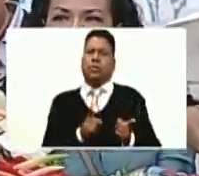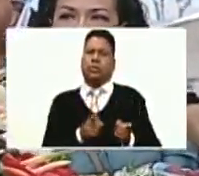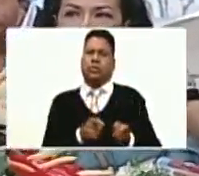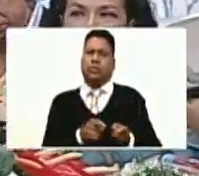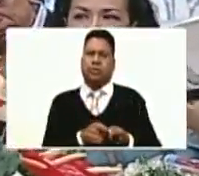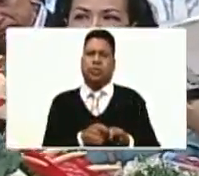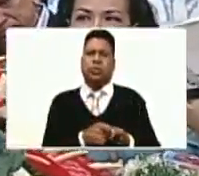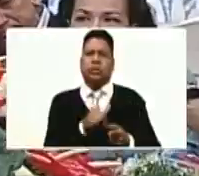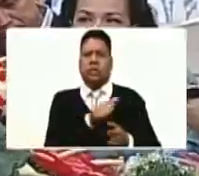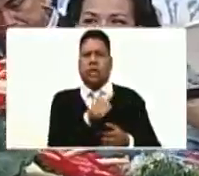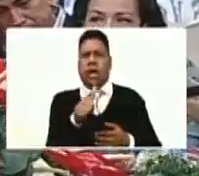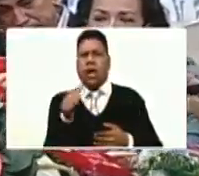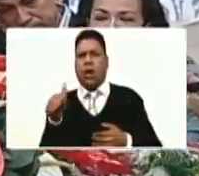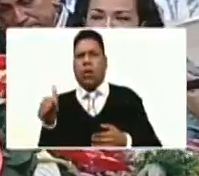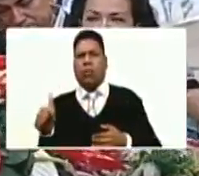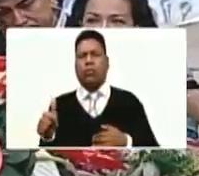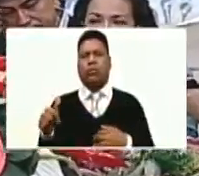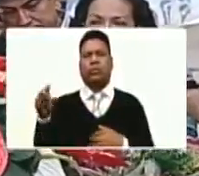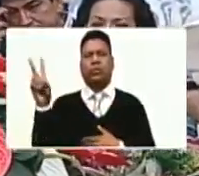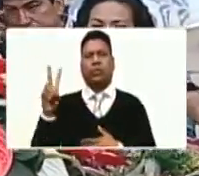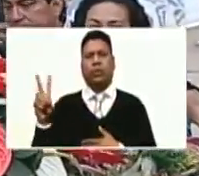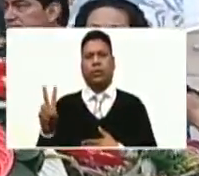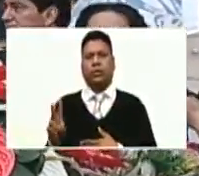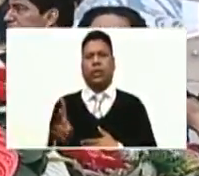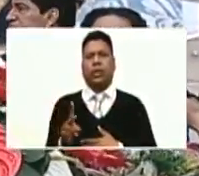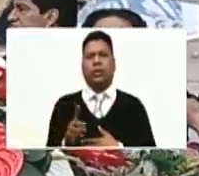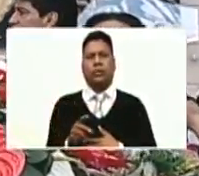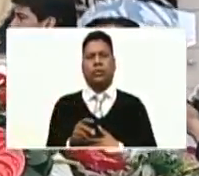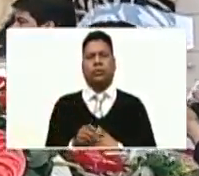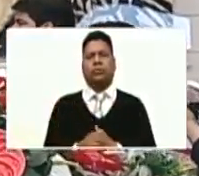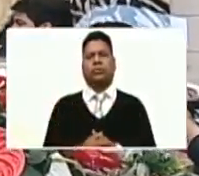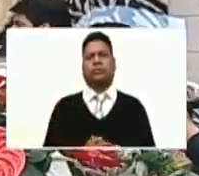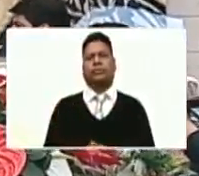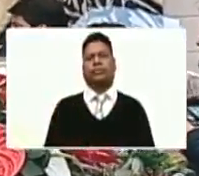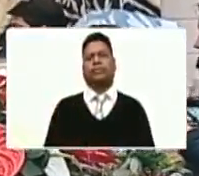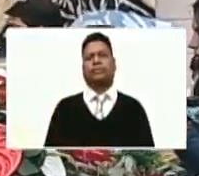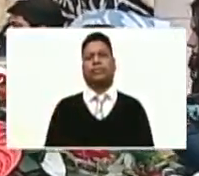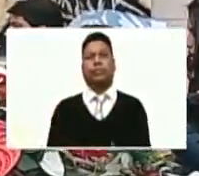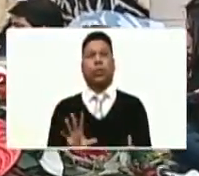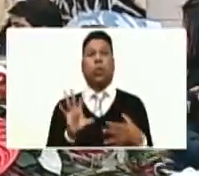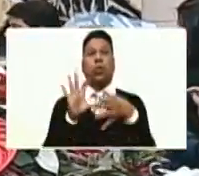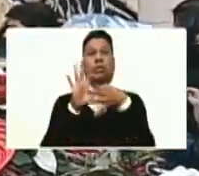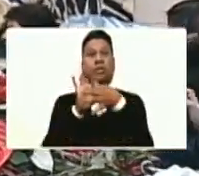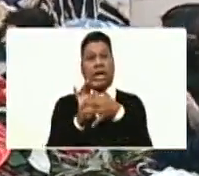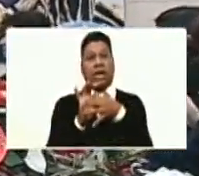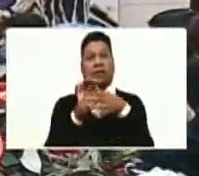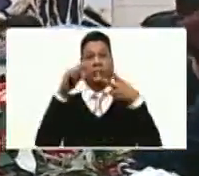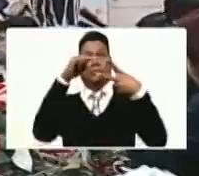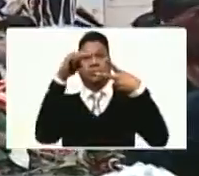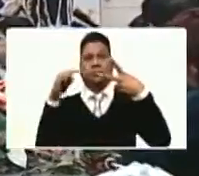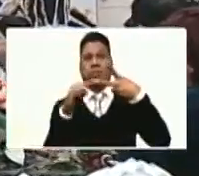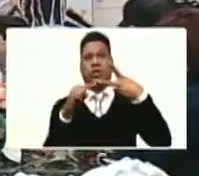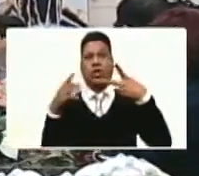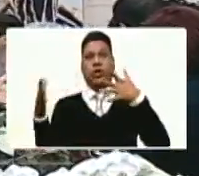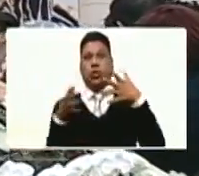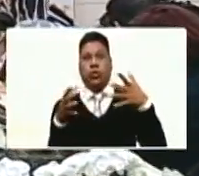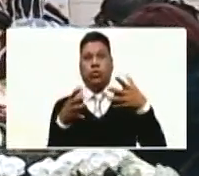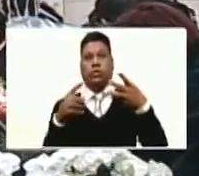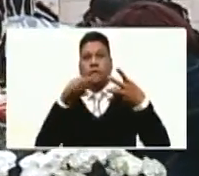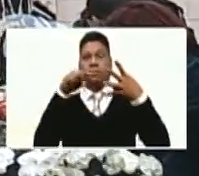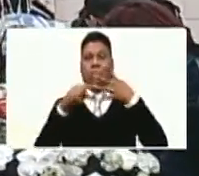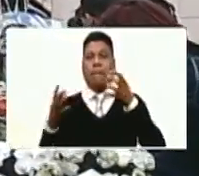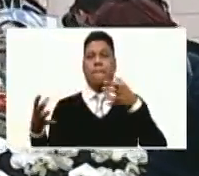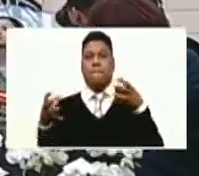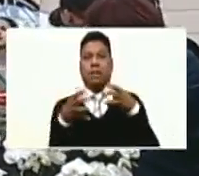manera luchamos por la dignidad nacional. Unidad, lucha, batalla, victoria,